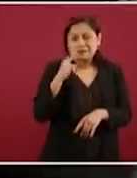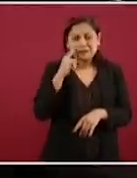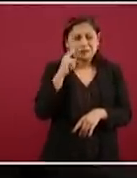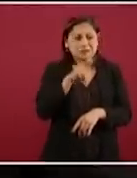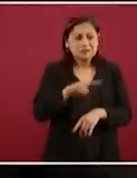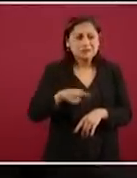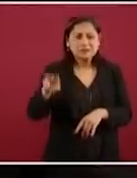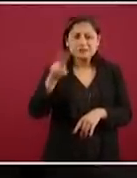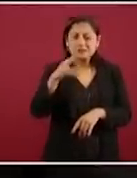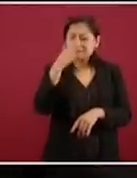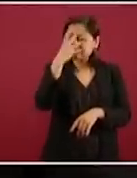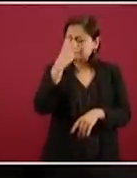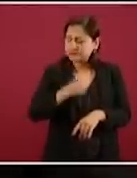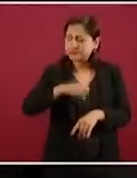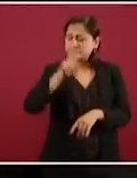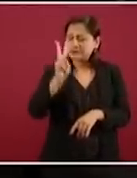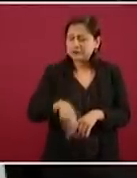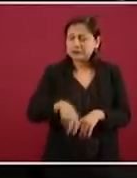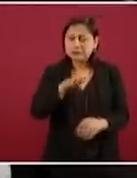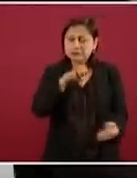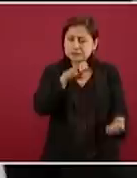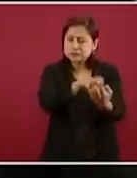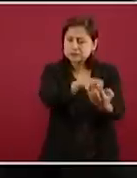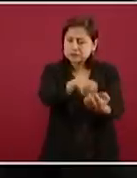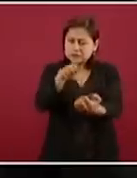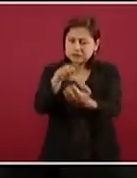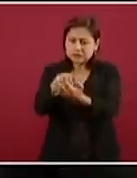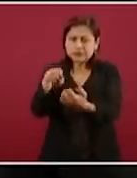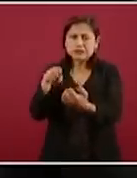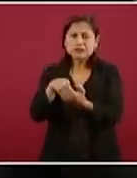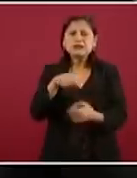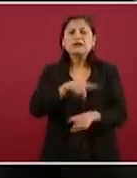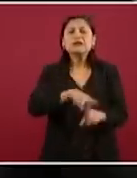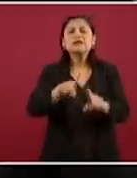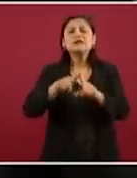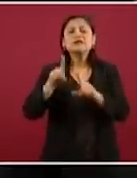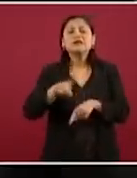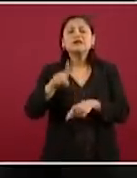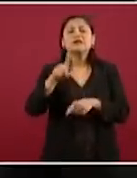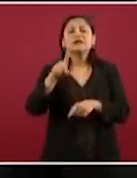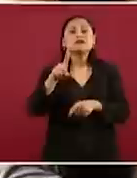ahorro de gente que